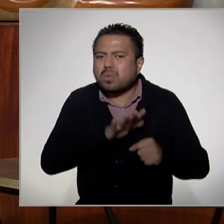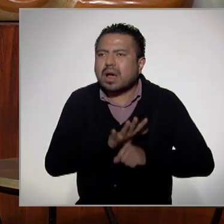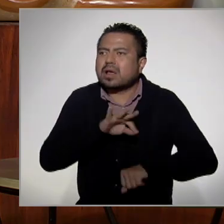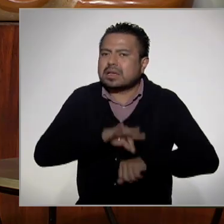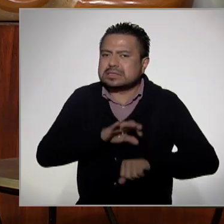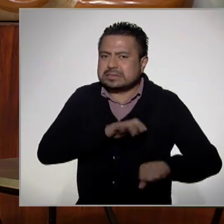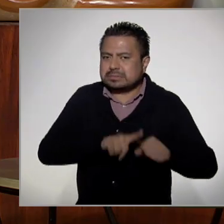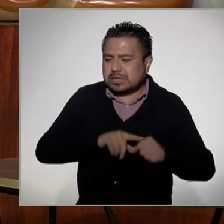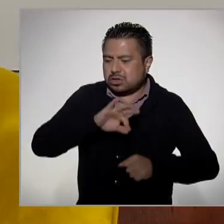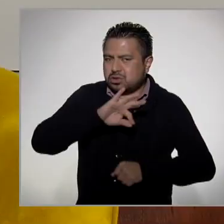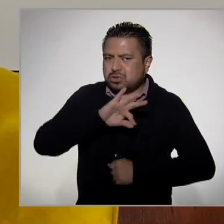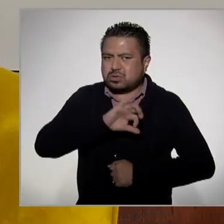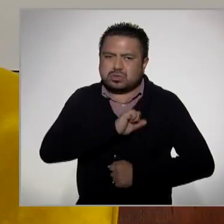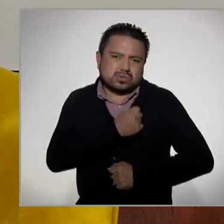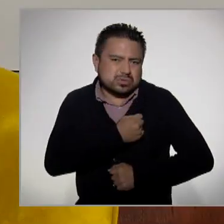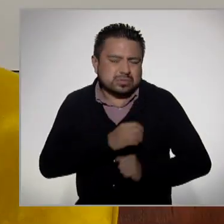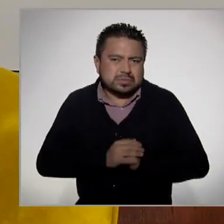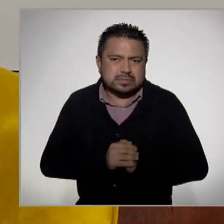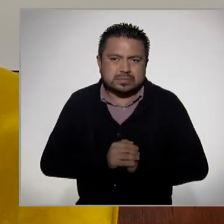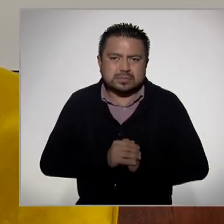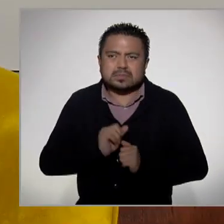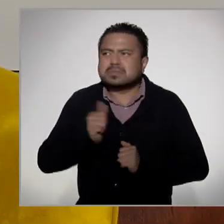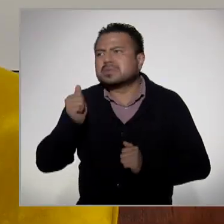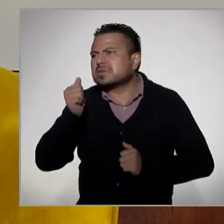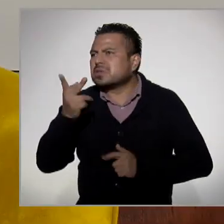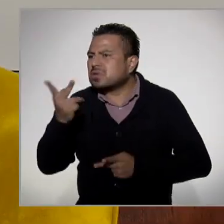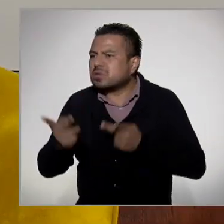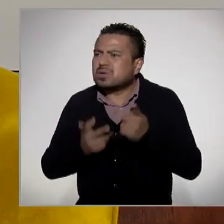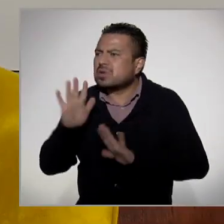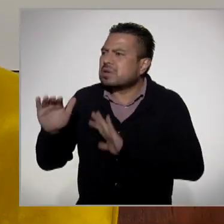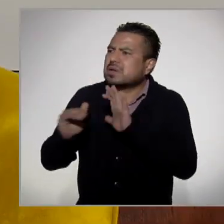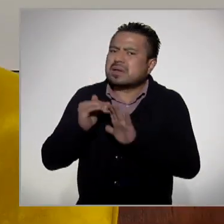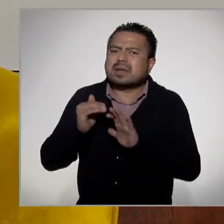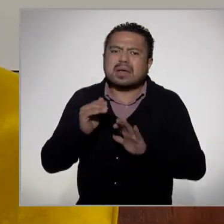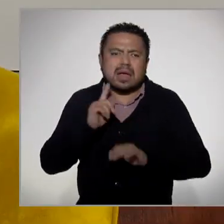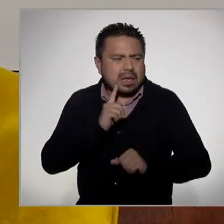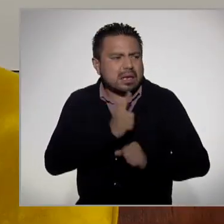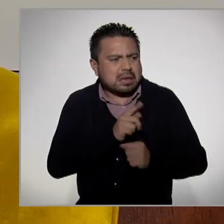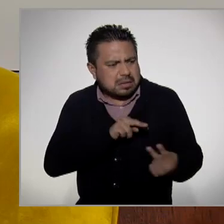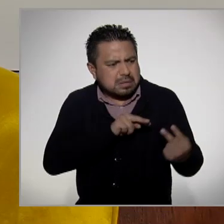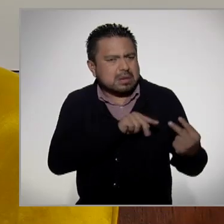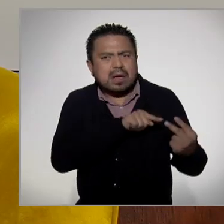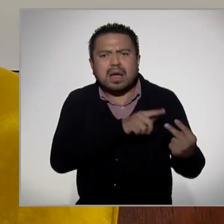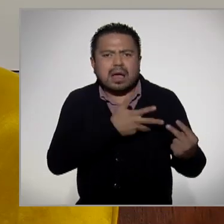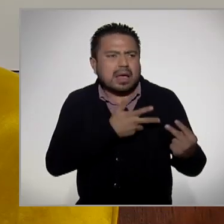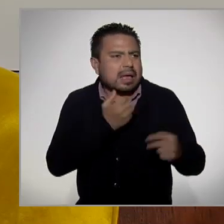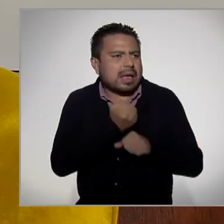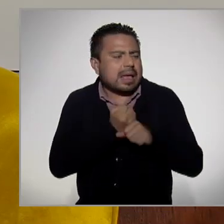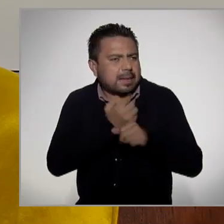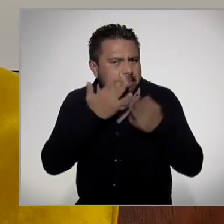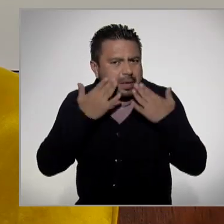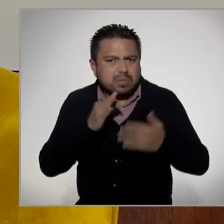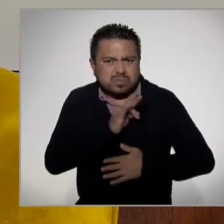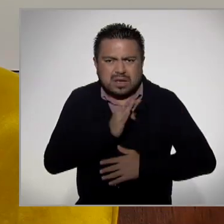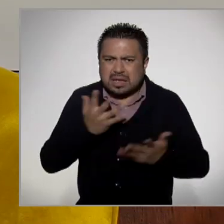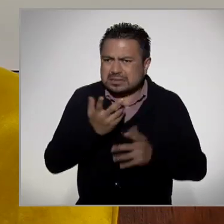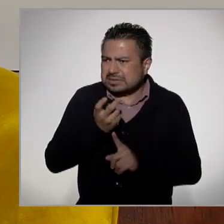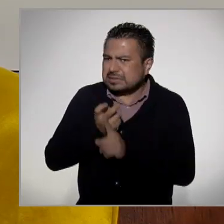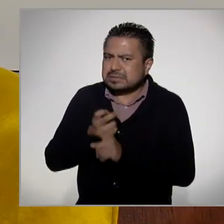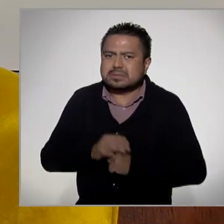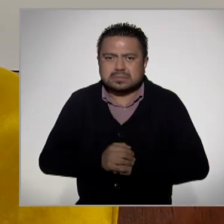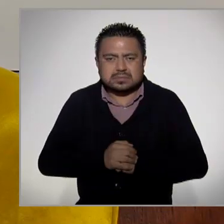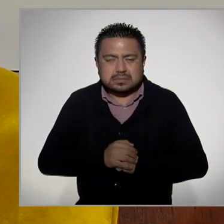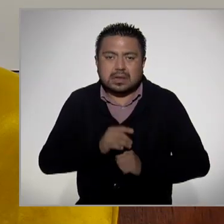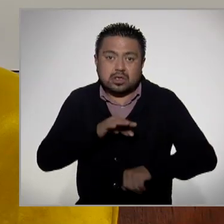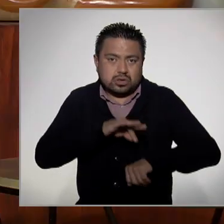alguien preguntado en una de las preguntas que mandaron que había un médico y dijo ah tú tienes anemia se puede hacer eso pues